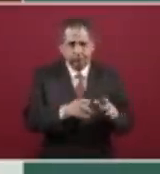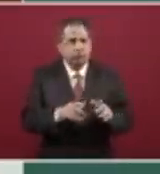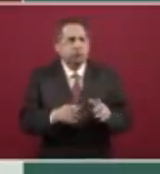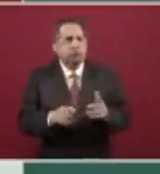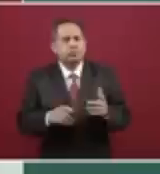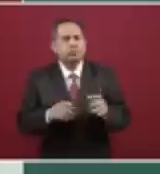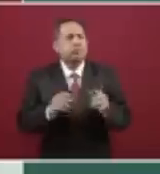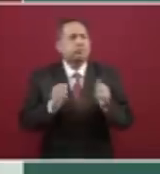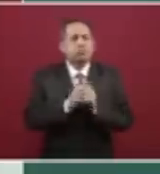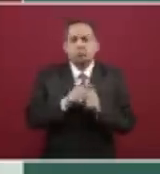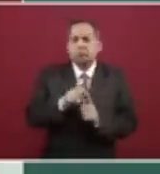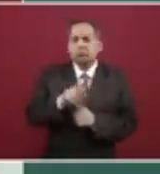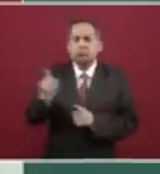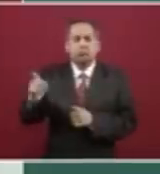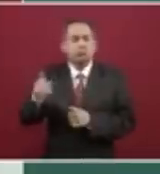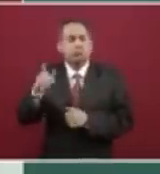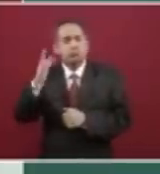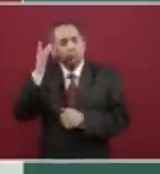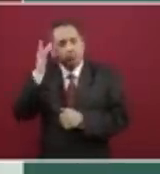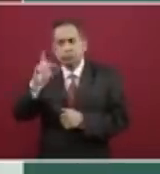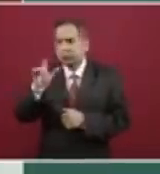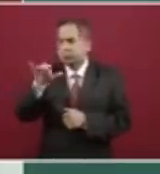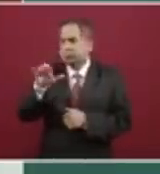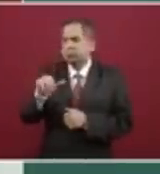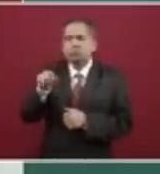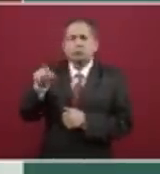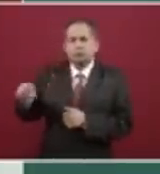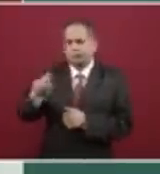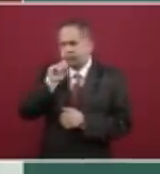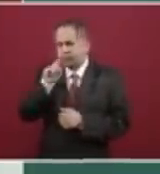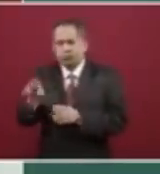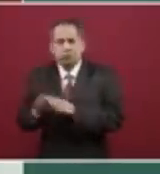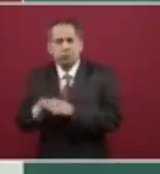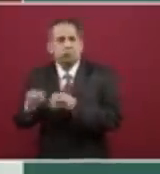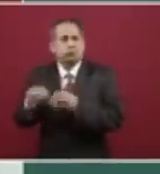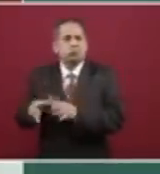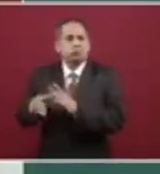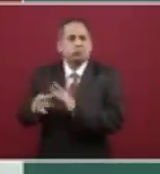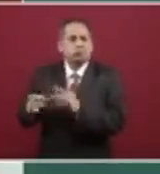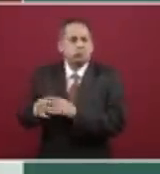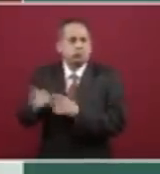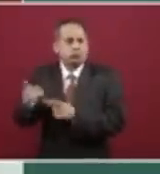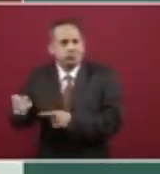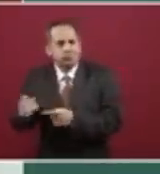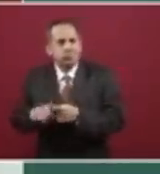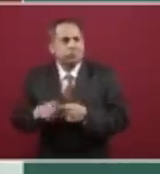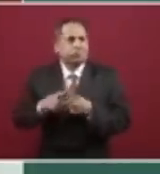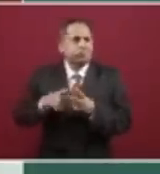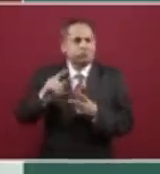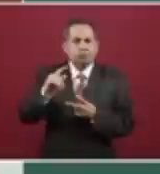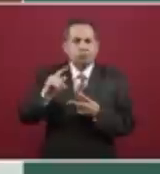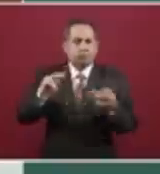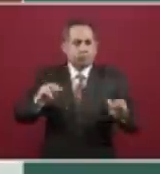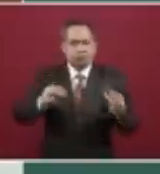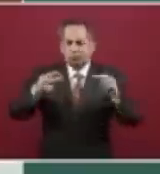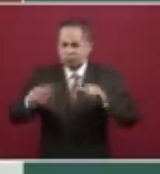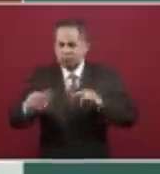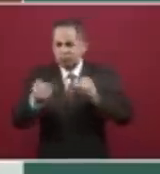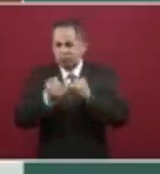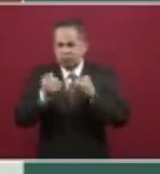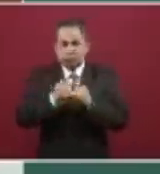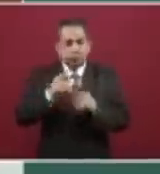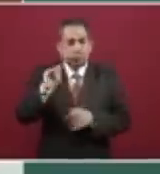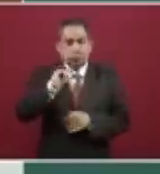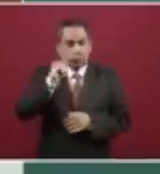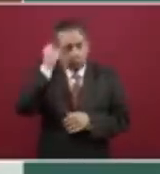sobre santa lucia también tomamos el esquema de la pérdida de instalaciones que tendría texcoco al no